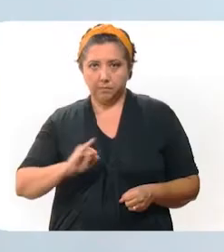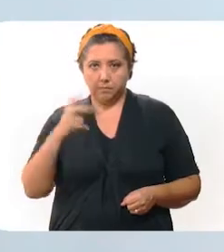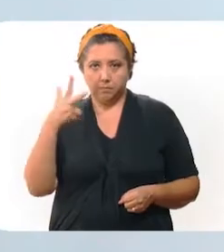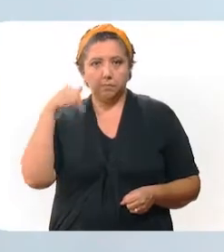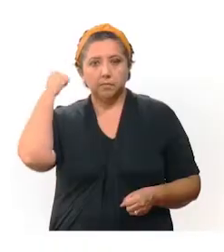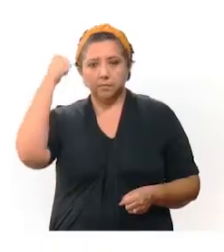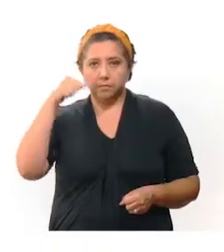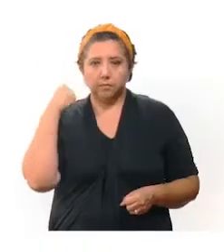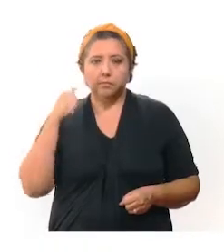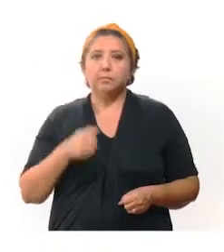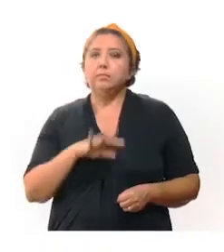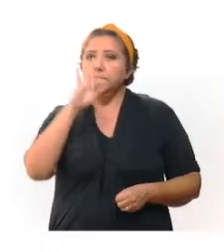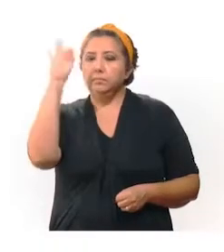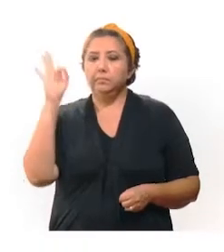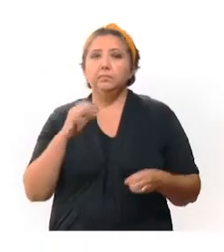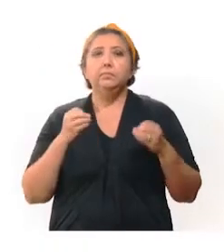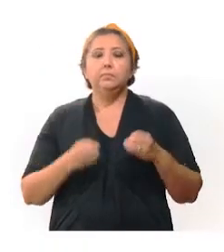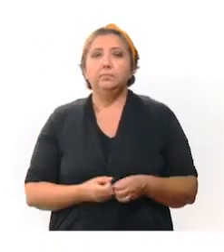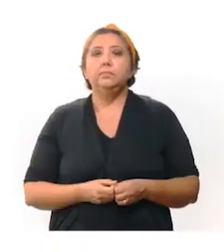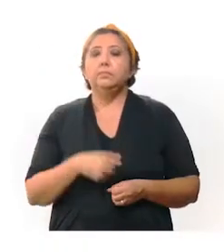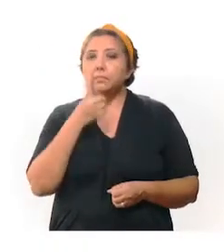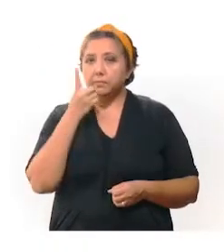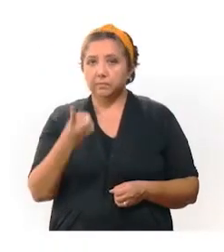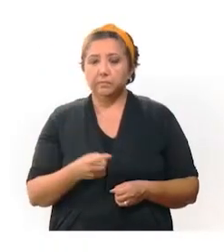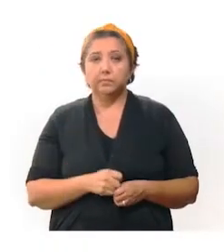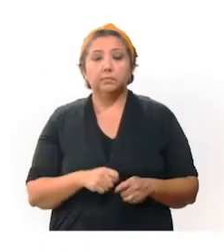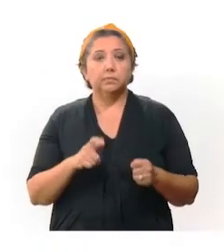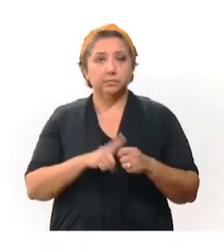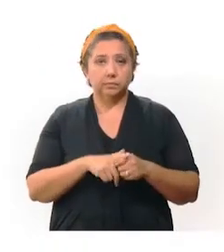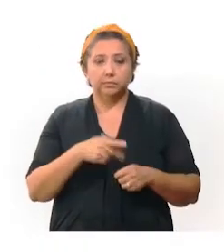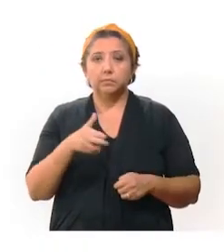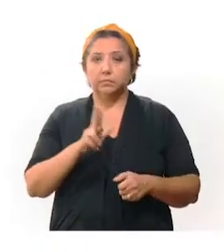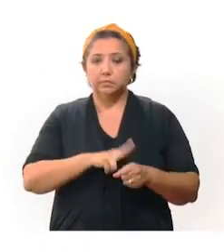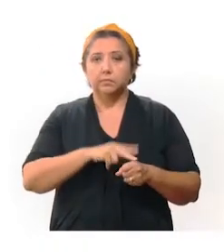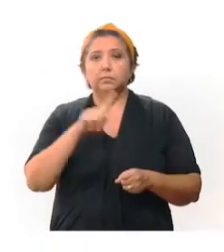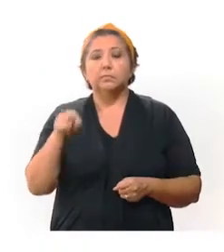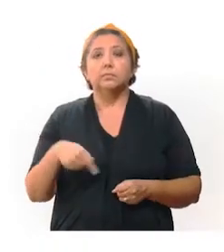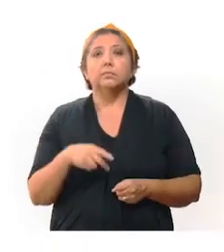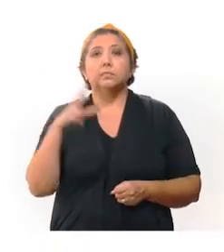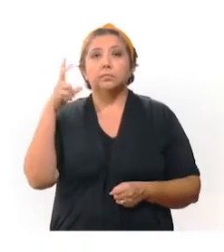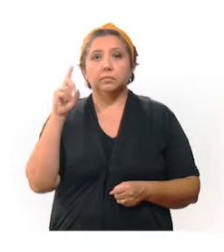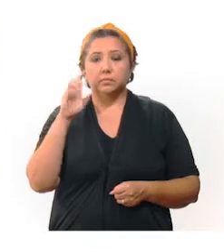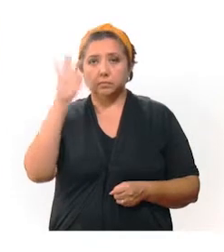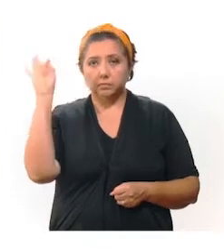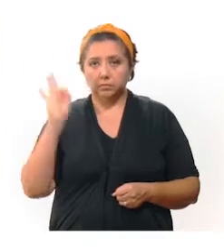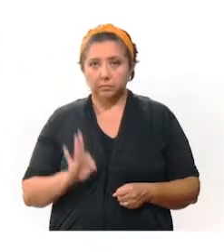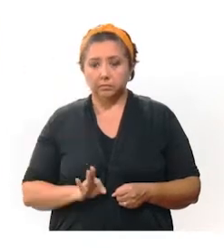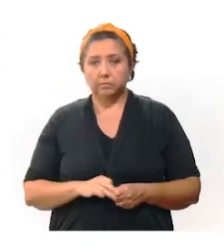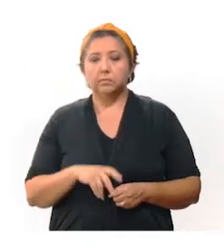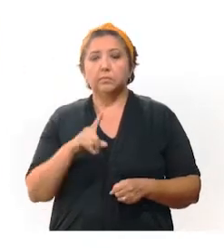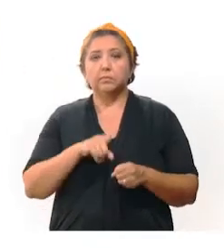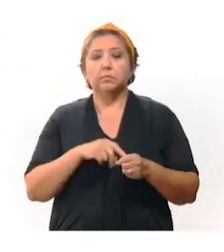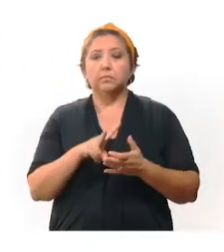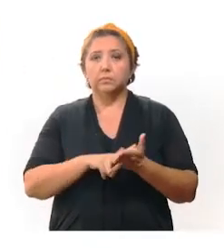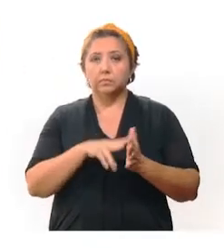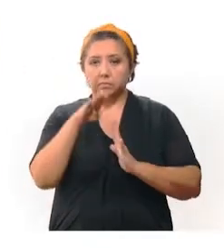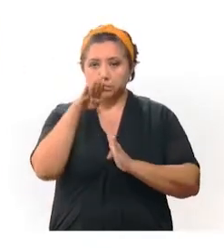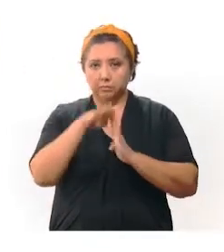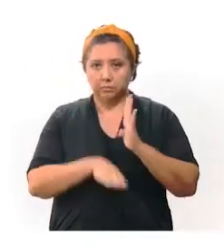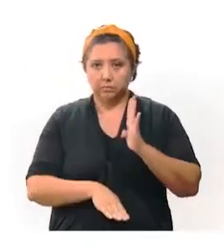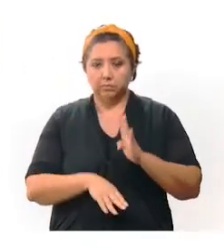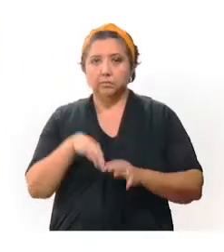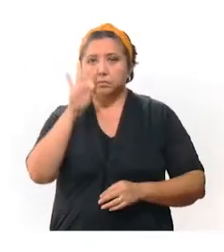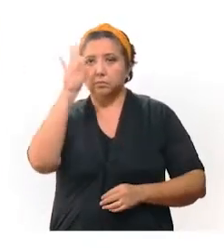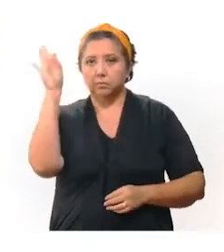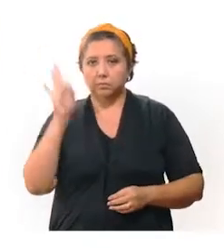8 de abril. El porcentaje de ocupación de cuidados intensivos total COVID y no COVID es del 30%, está en color verde y en descenso.